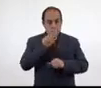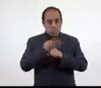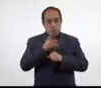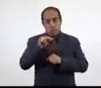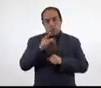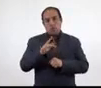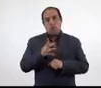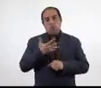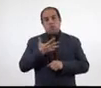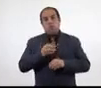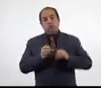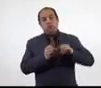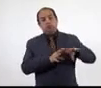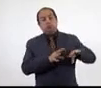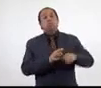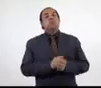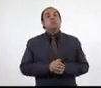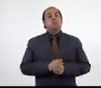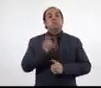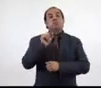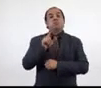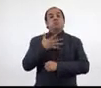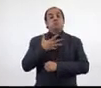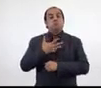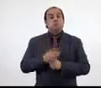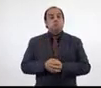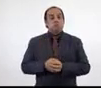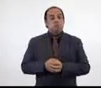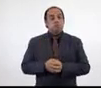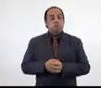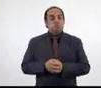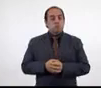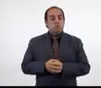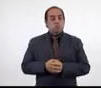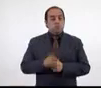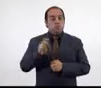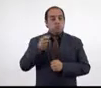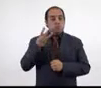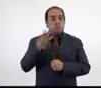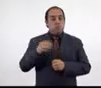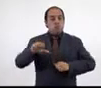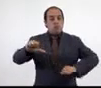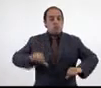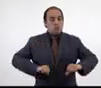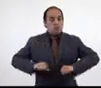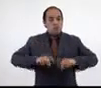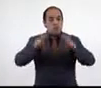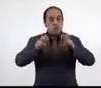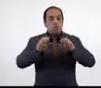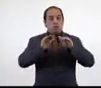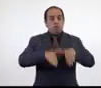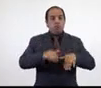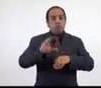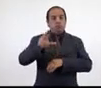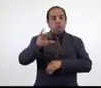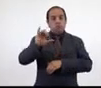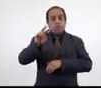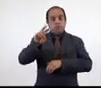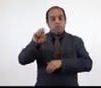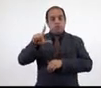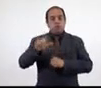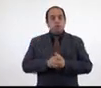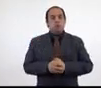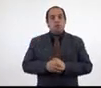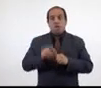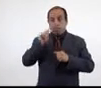abandono. Del mismo modo, hemos iniciado 33 acciones en materia de actos de registro civil. Están